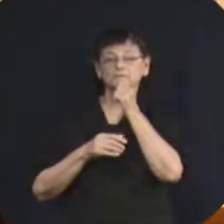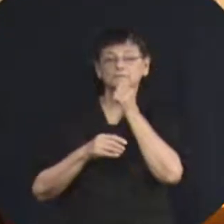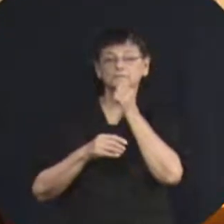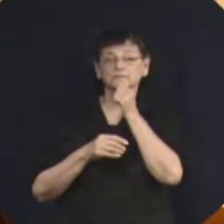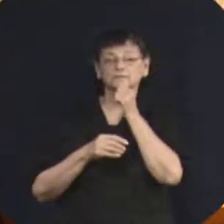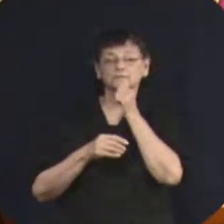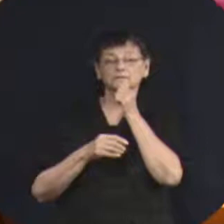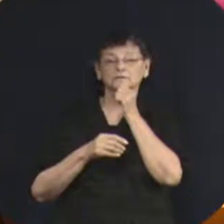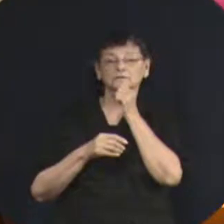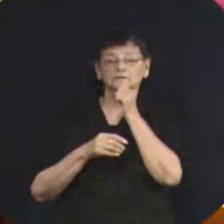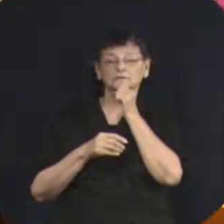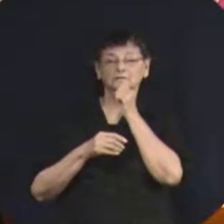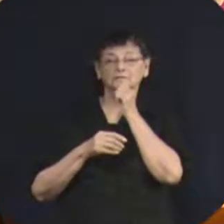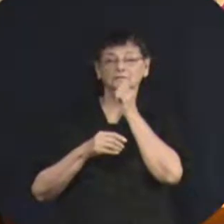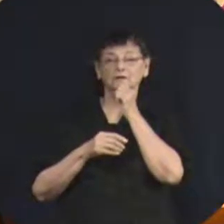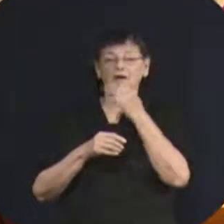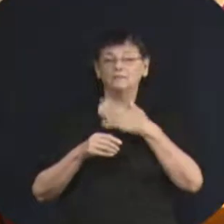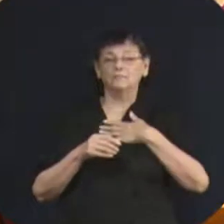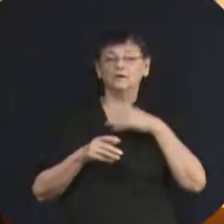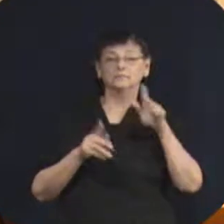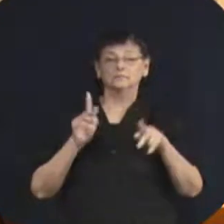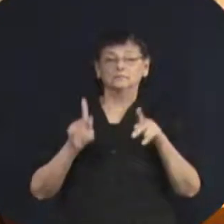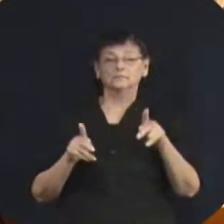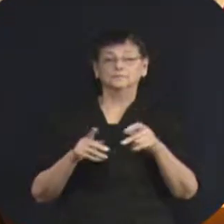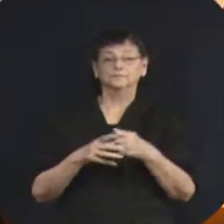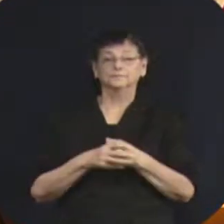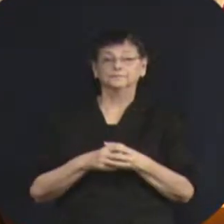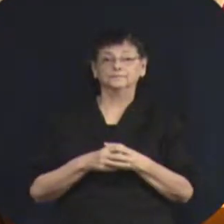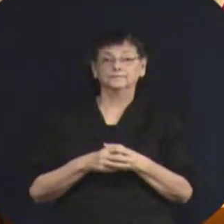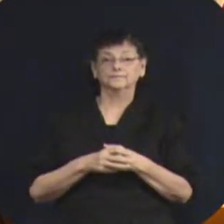sufrimiento de mi pueblo.